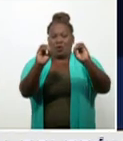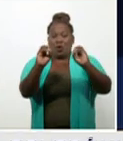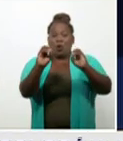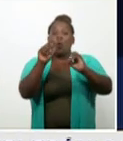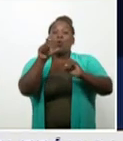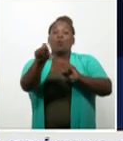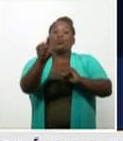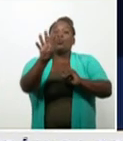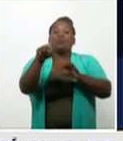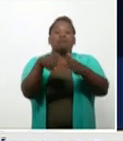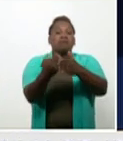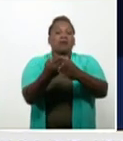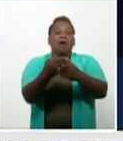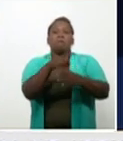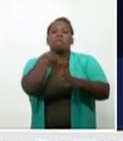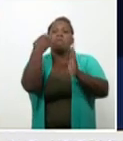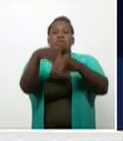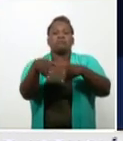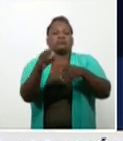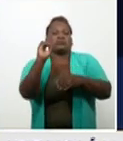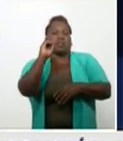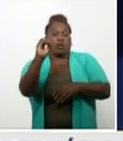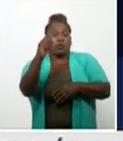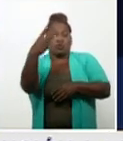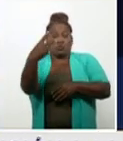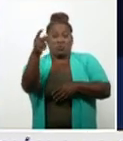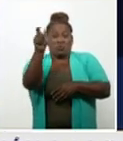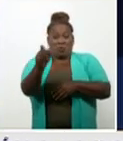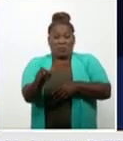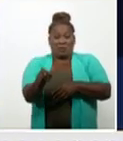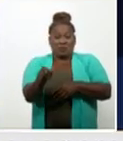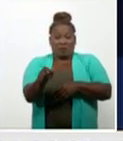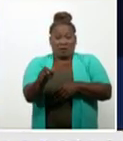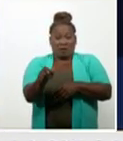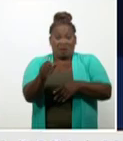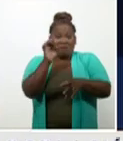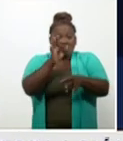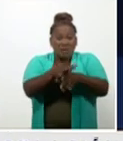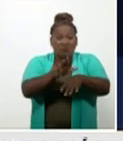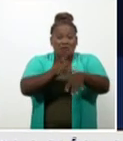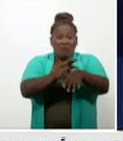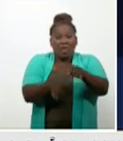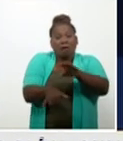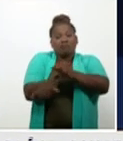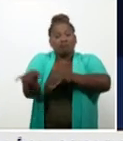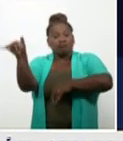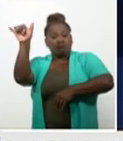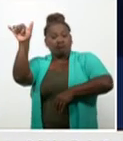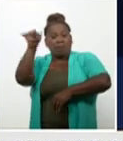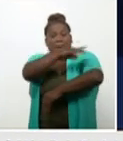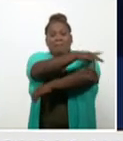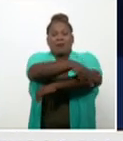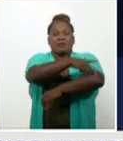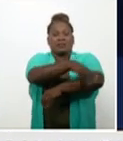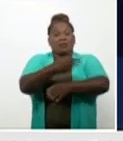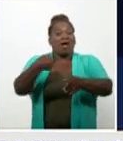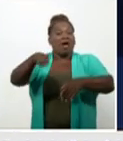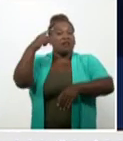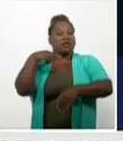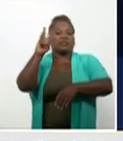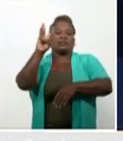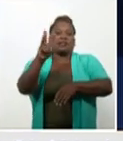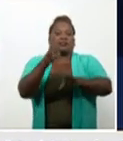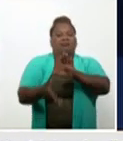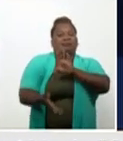días, los 2 evacuados de principio de la pandemia, y en el día de ayer 3 altas, lo